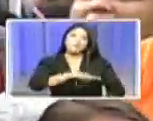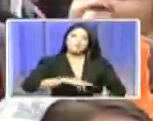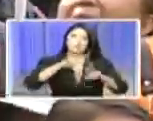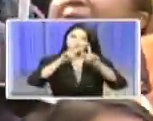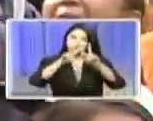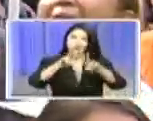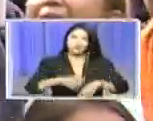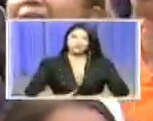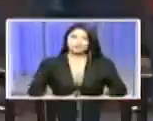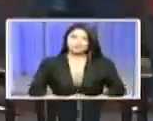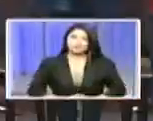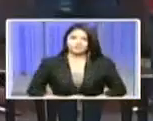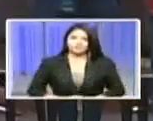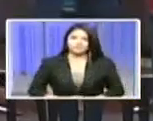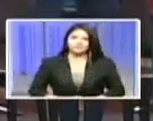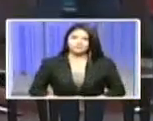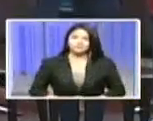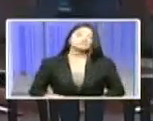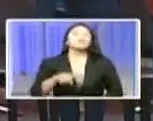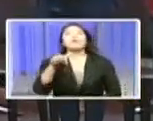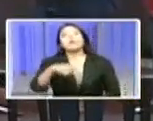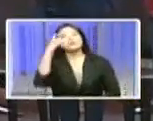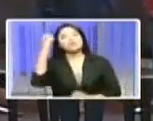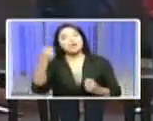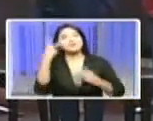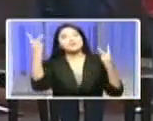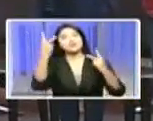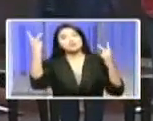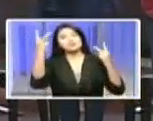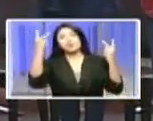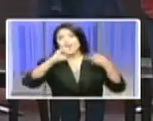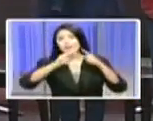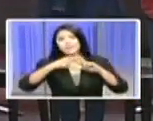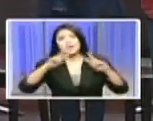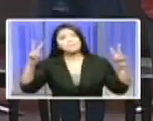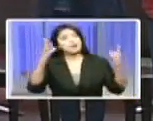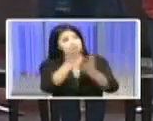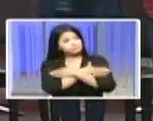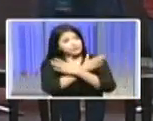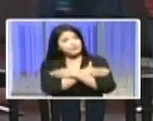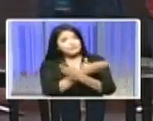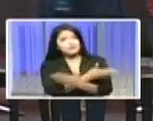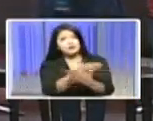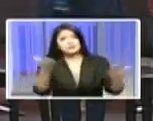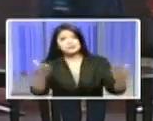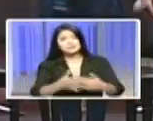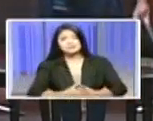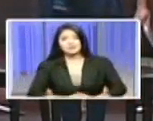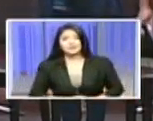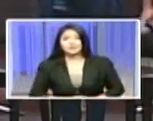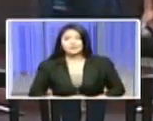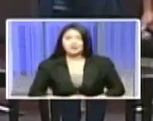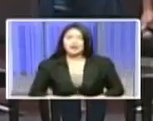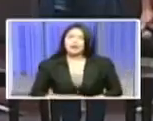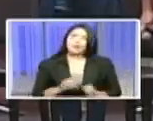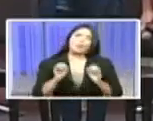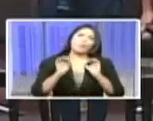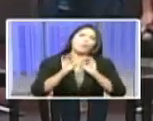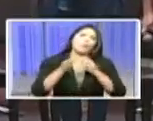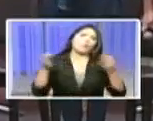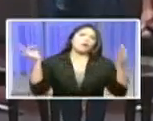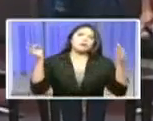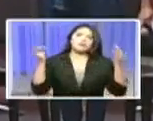Venezuela! Día de victoria, día de paz, los felicito. ¡Qué